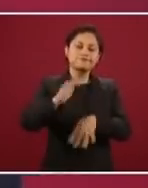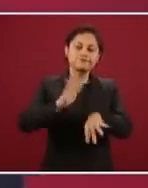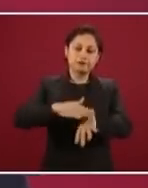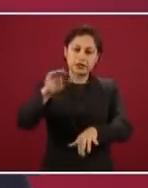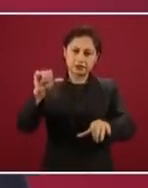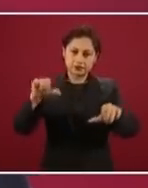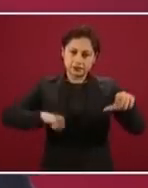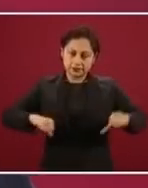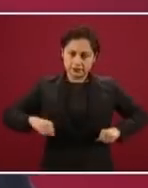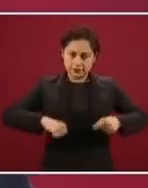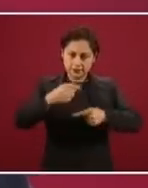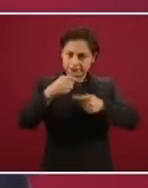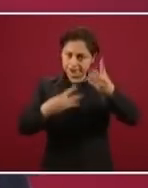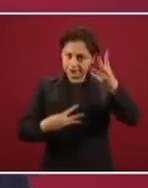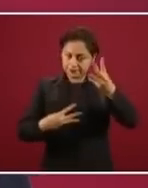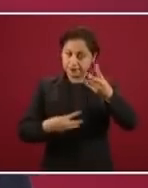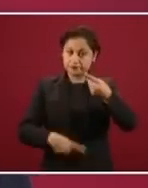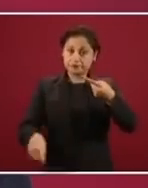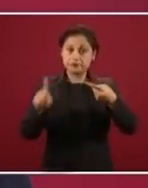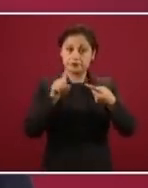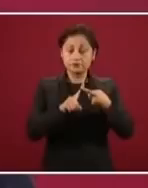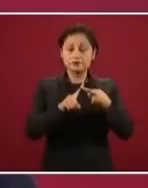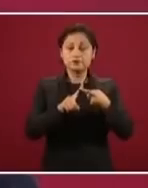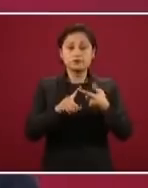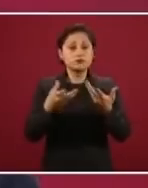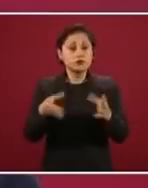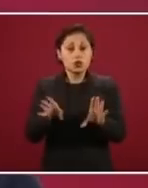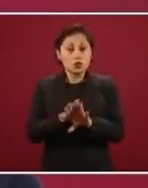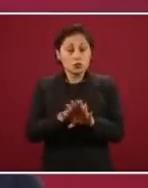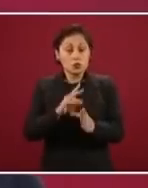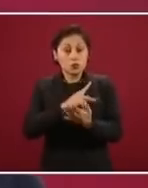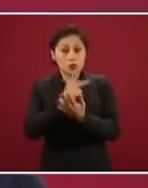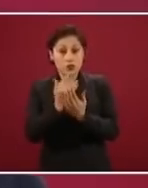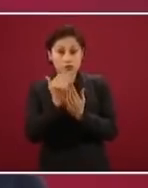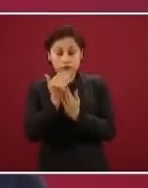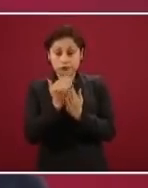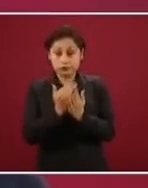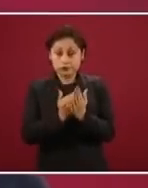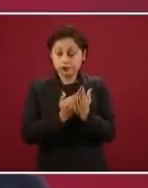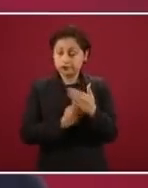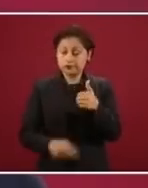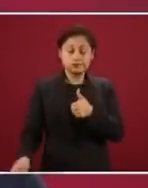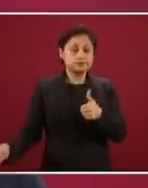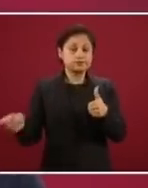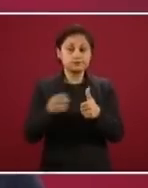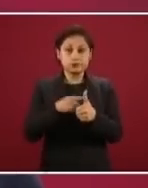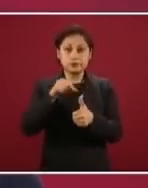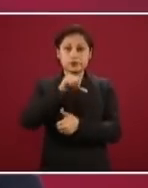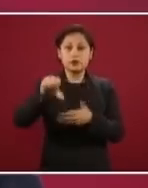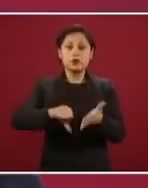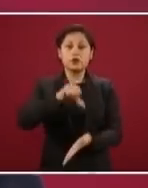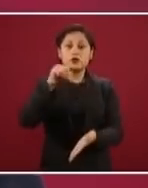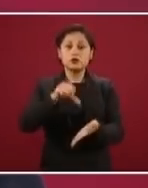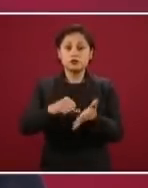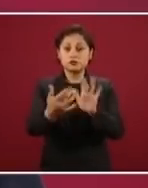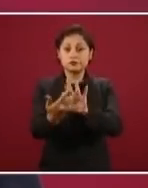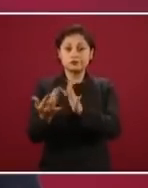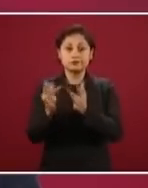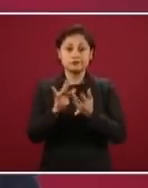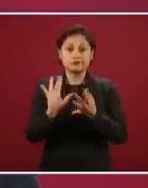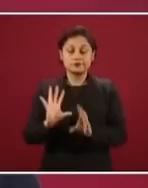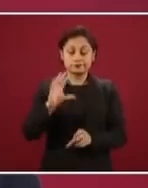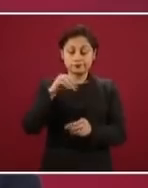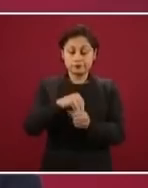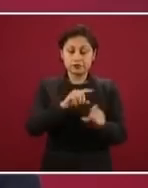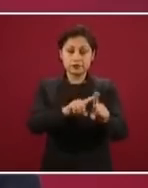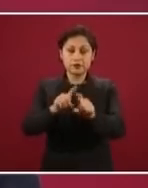venir la iniciativa inicial de este plan permitirá establecer la primera región de centros de datos de microsoft en méxico